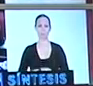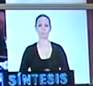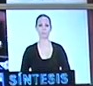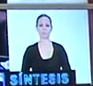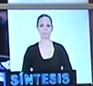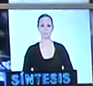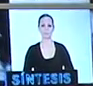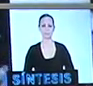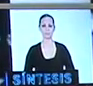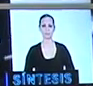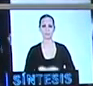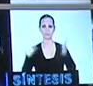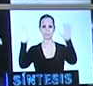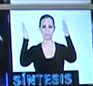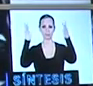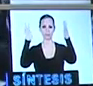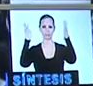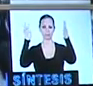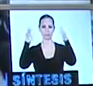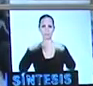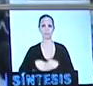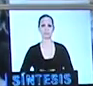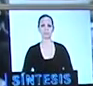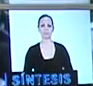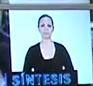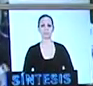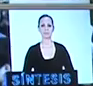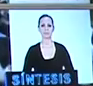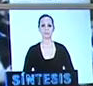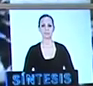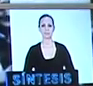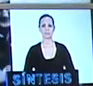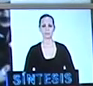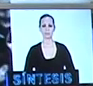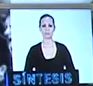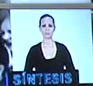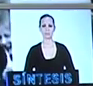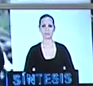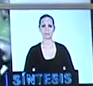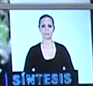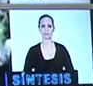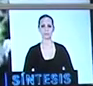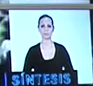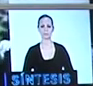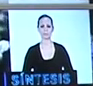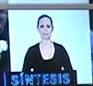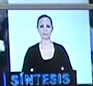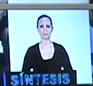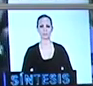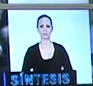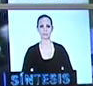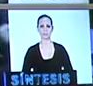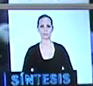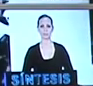A partir de la promulgación de esta ley, toda persona mayor de 18 años va a ser donante de